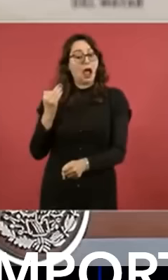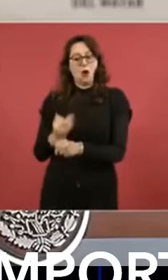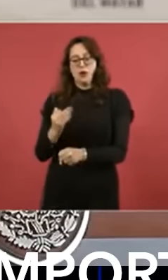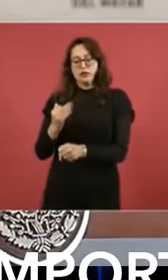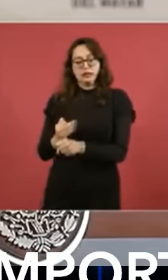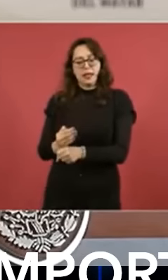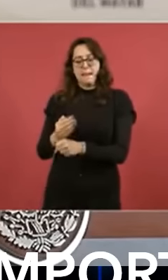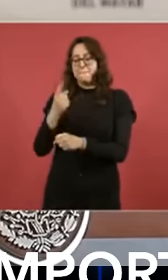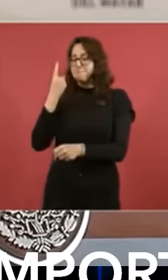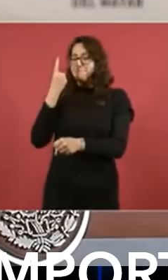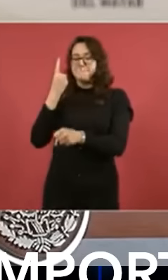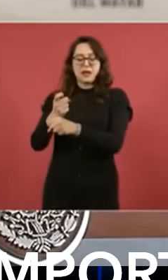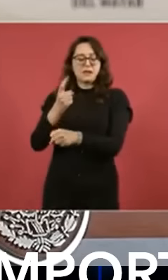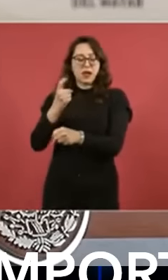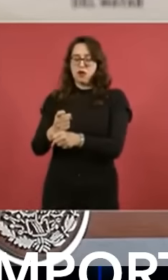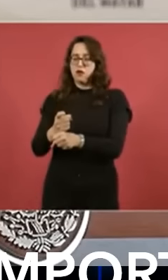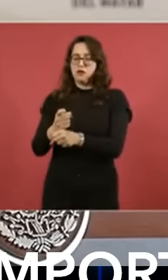como